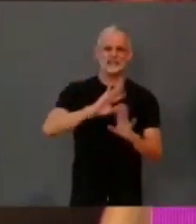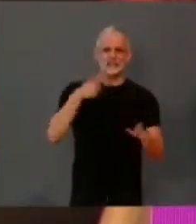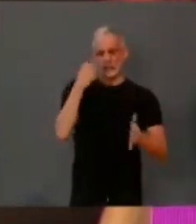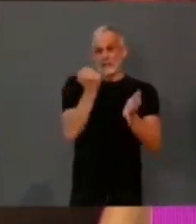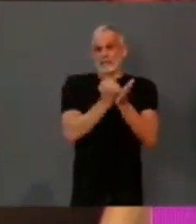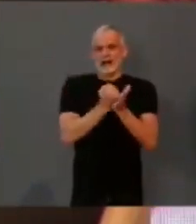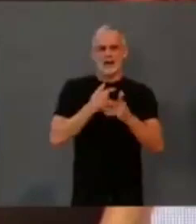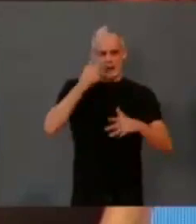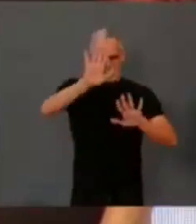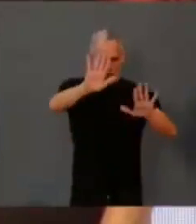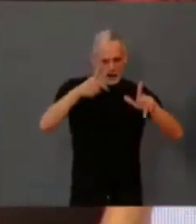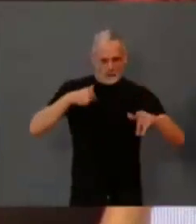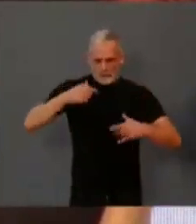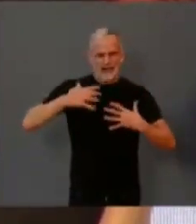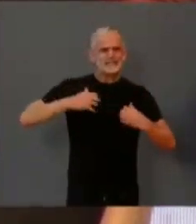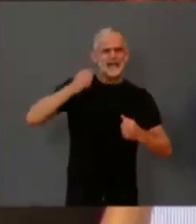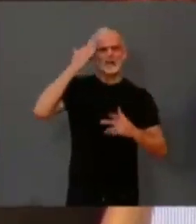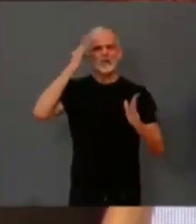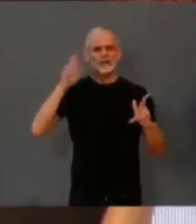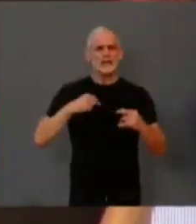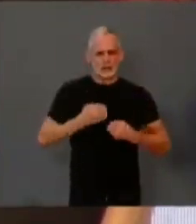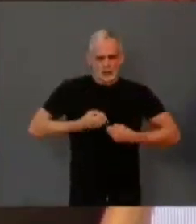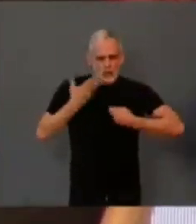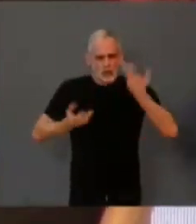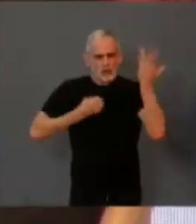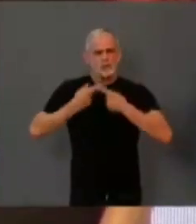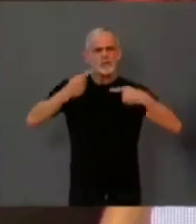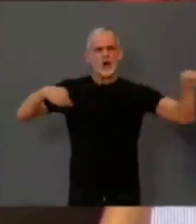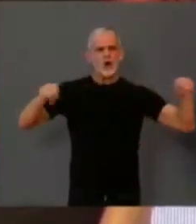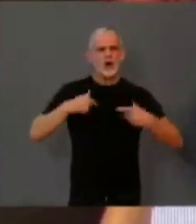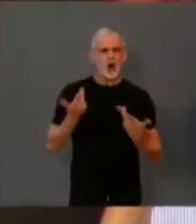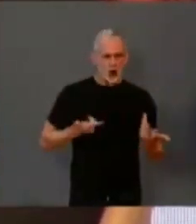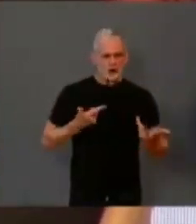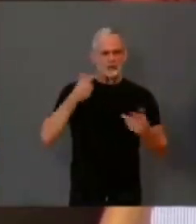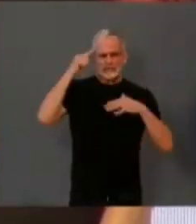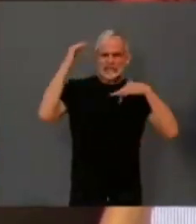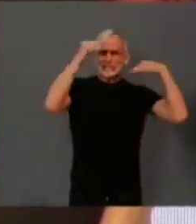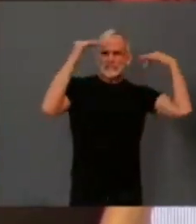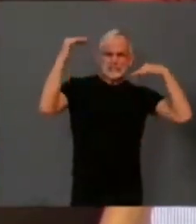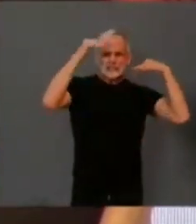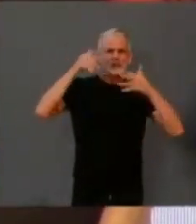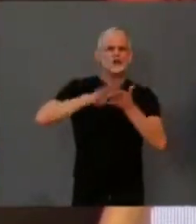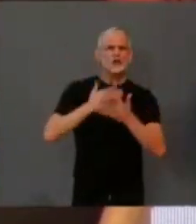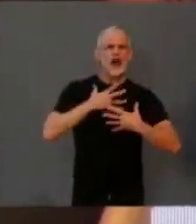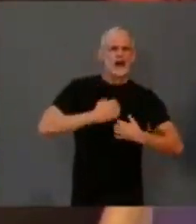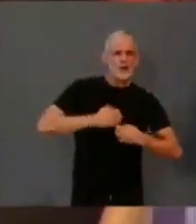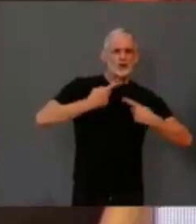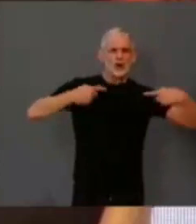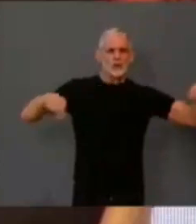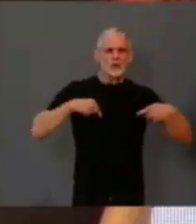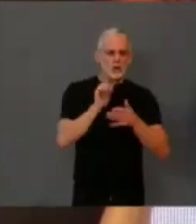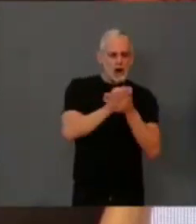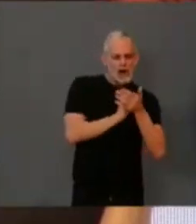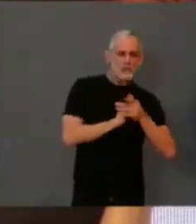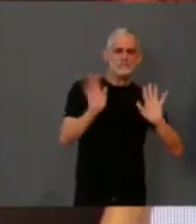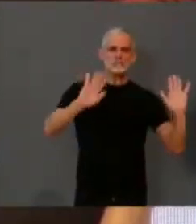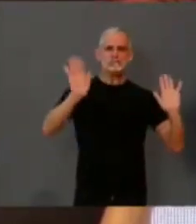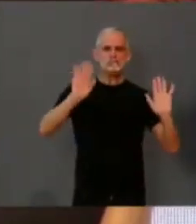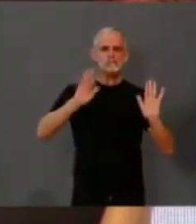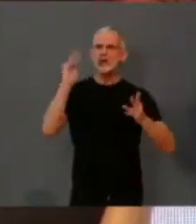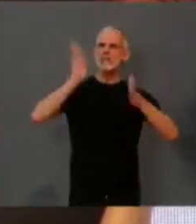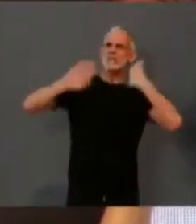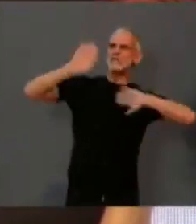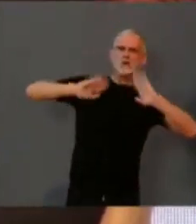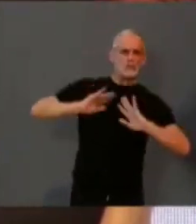les pone palabra a los que le pasa derriban mitos y tabús en torno a la angustia a la depresión al